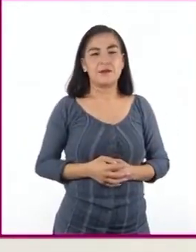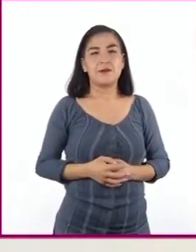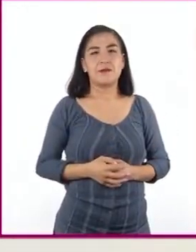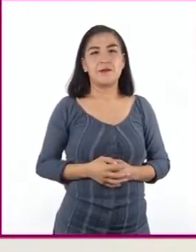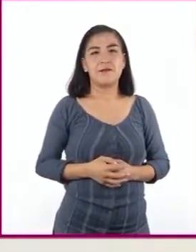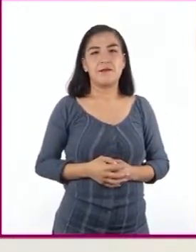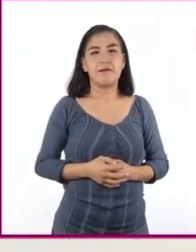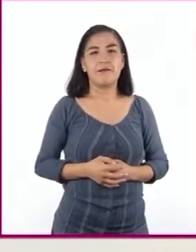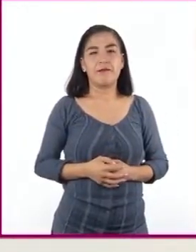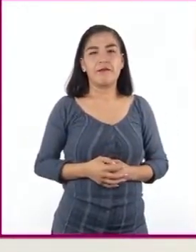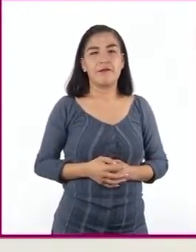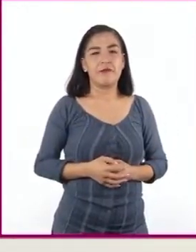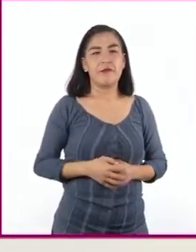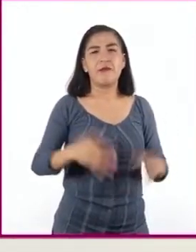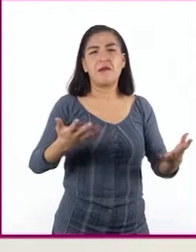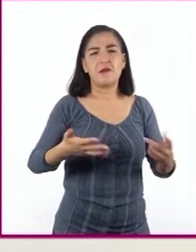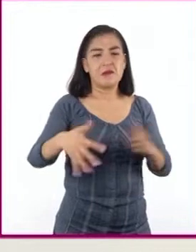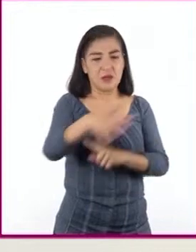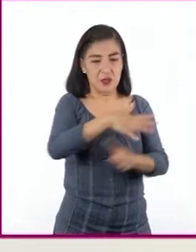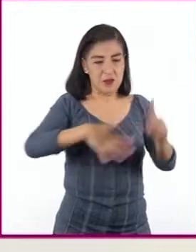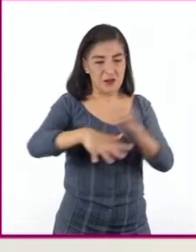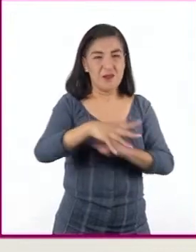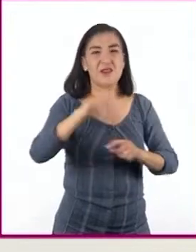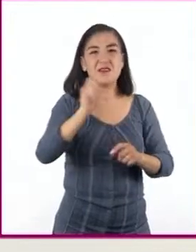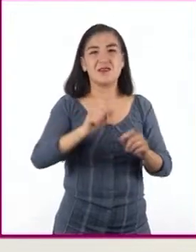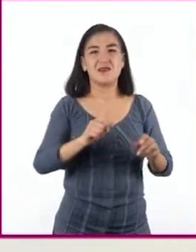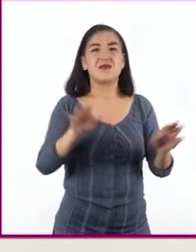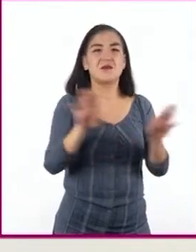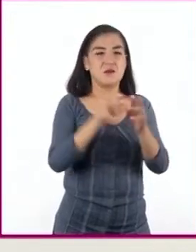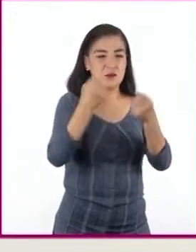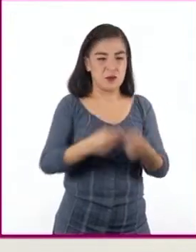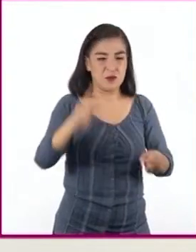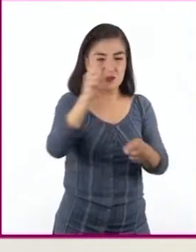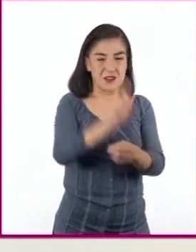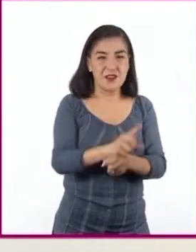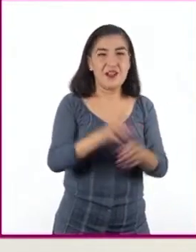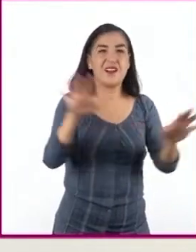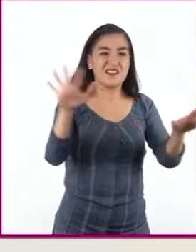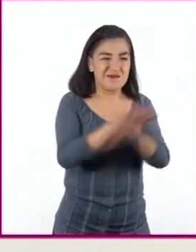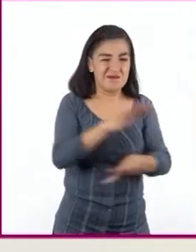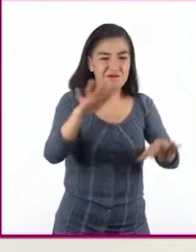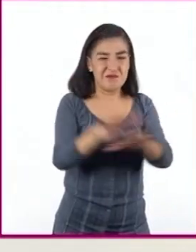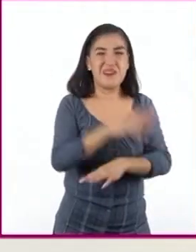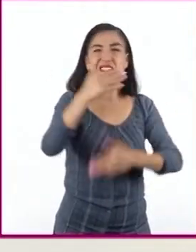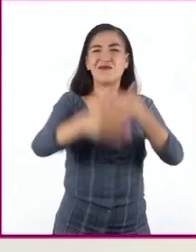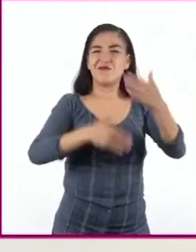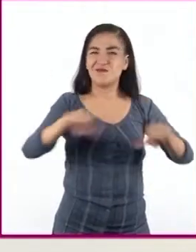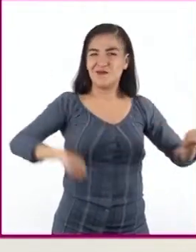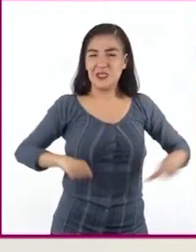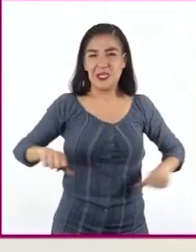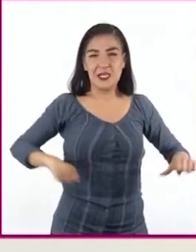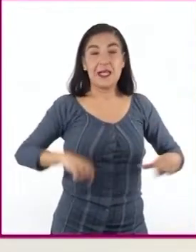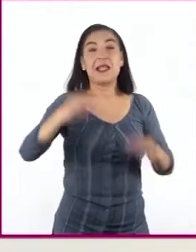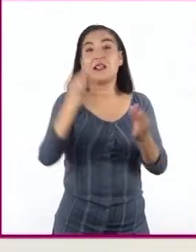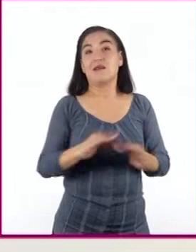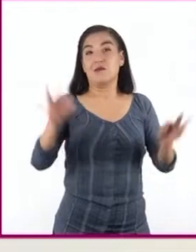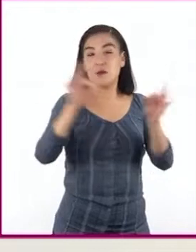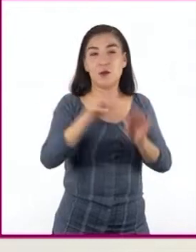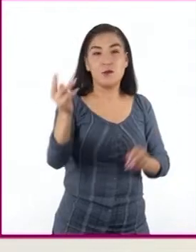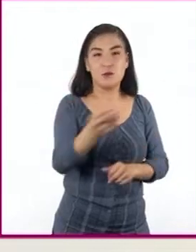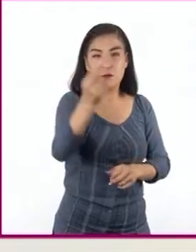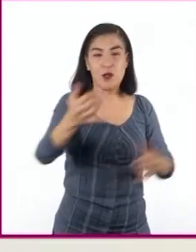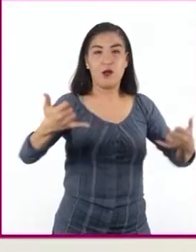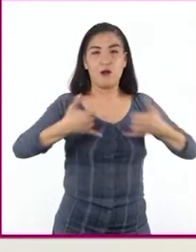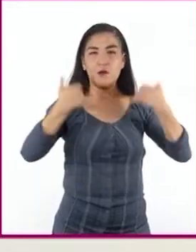En una sociedad tan dinámica y cambiante como la actual, es importante que ustedes, como adolescentes, asuman